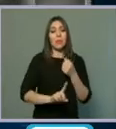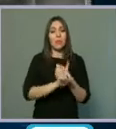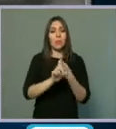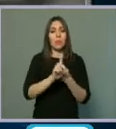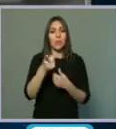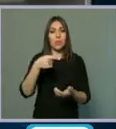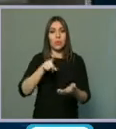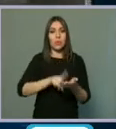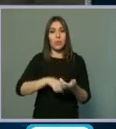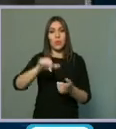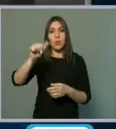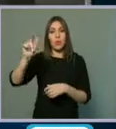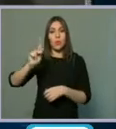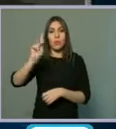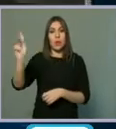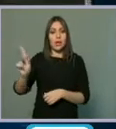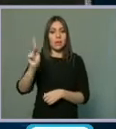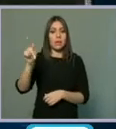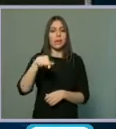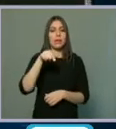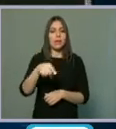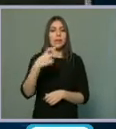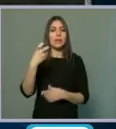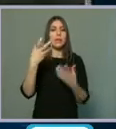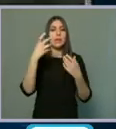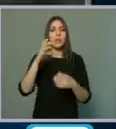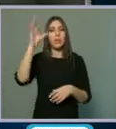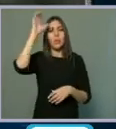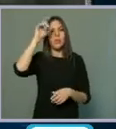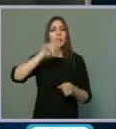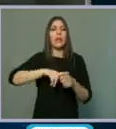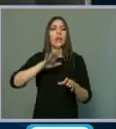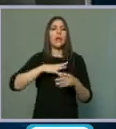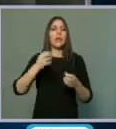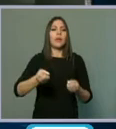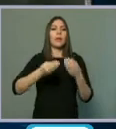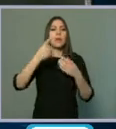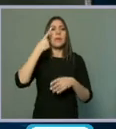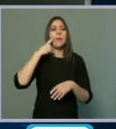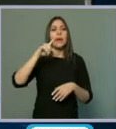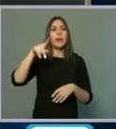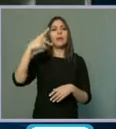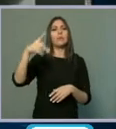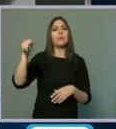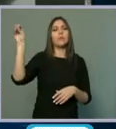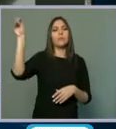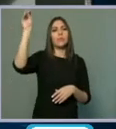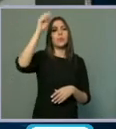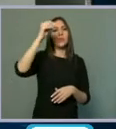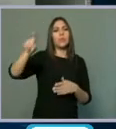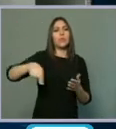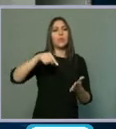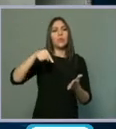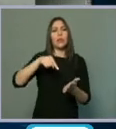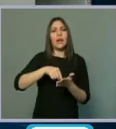cultural con otros pueblos, ha sido una de las grandes culturas que ha aportado al pensamiento de Occidente, en